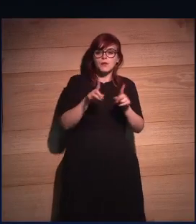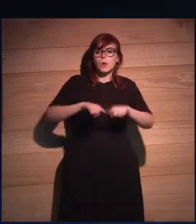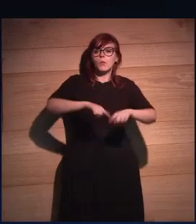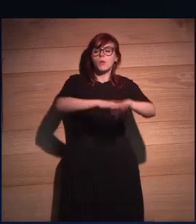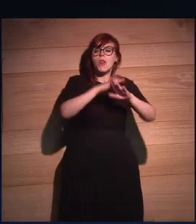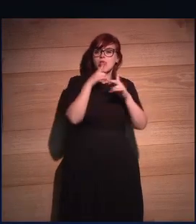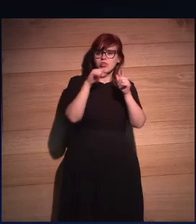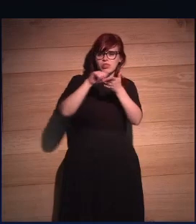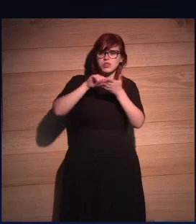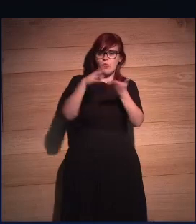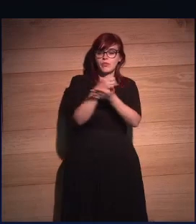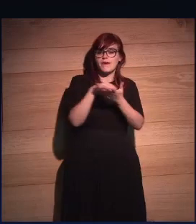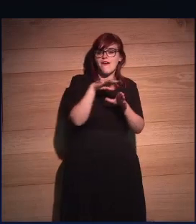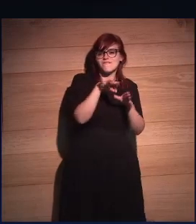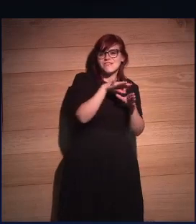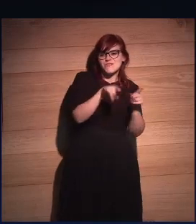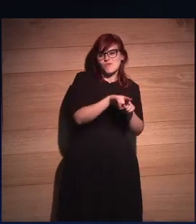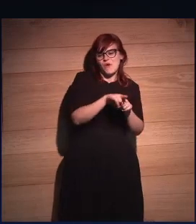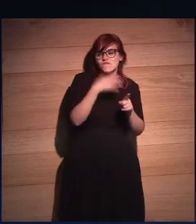las ciudades, ¿no? Esos cafés con